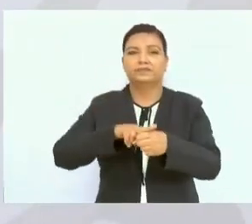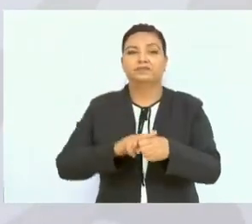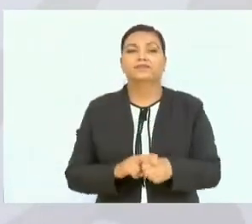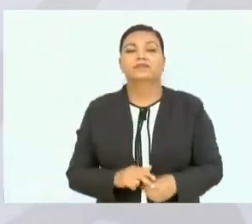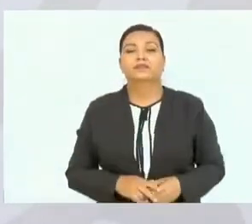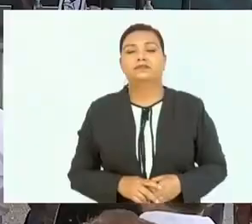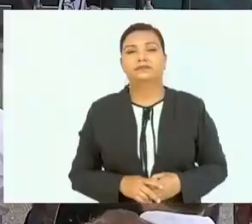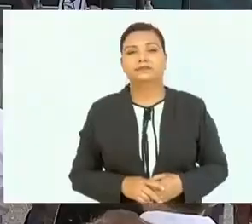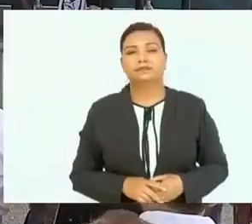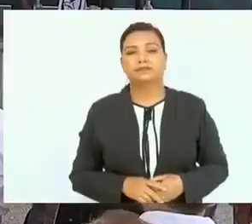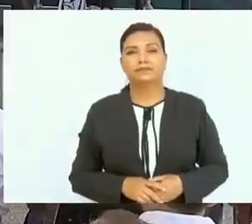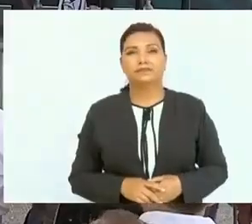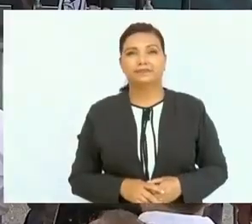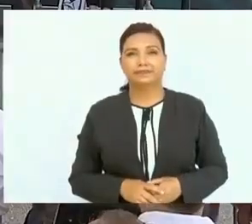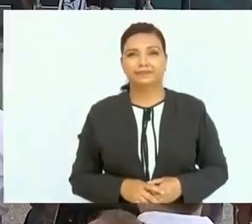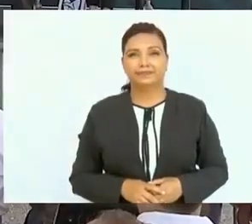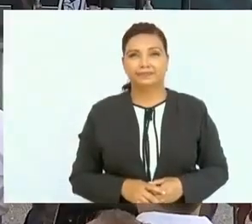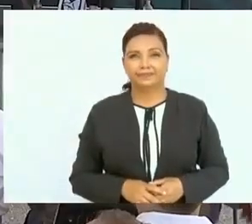también